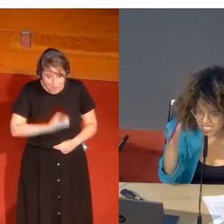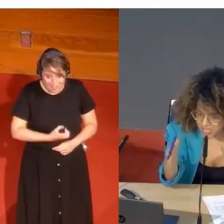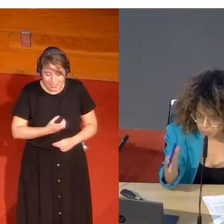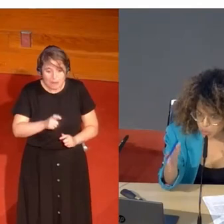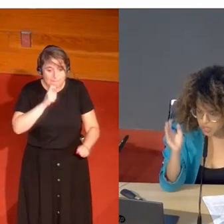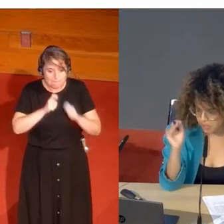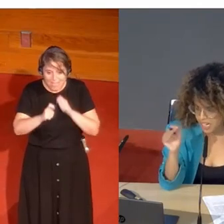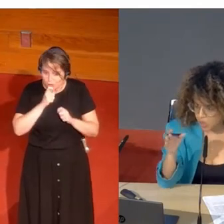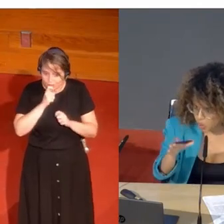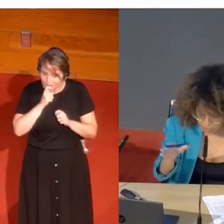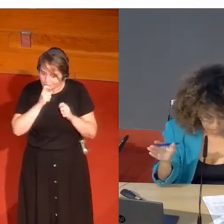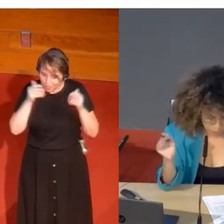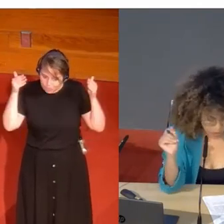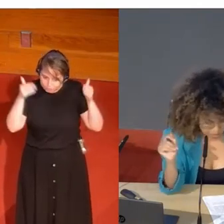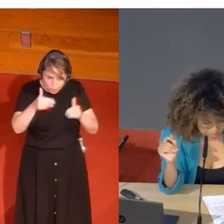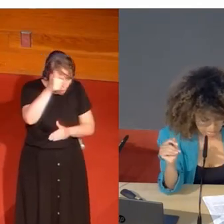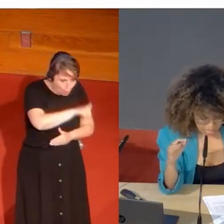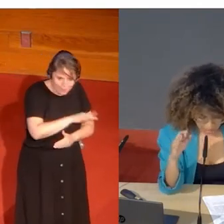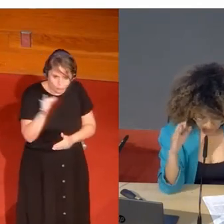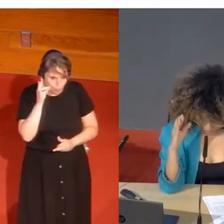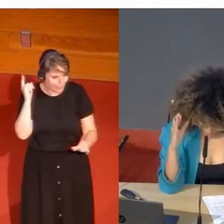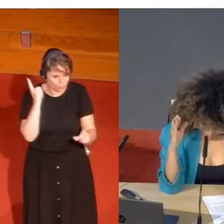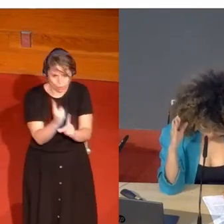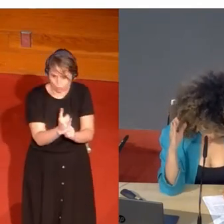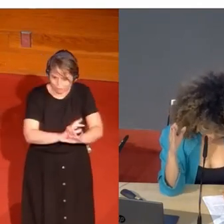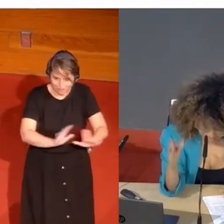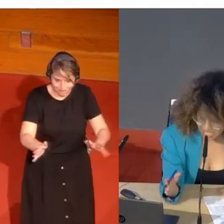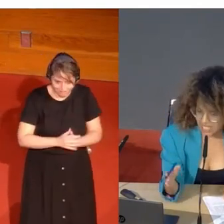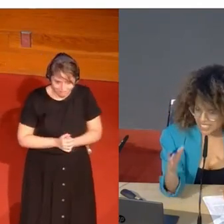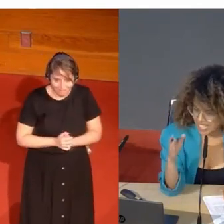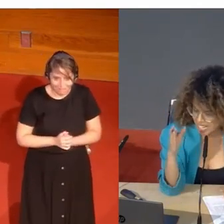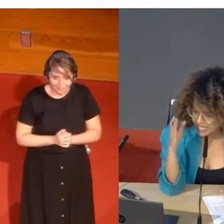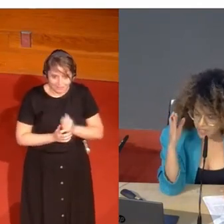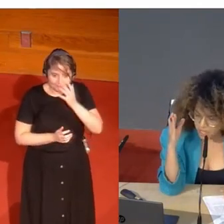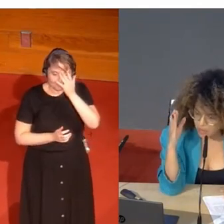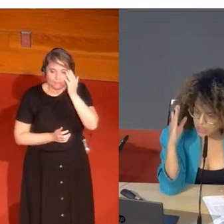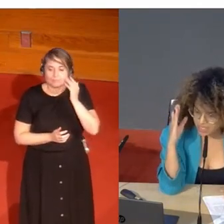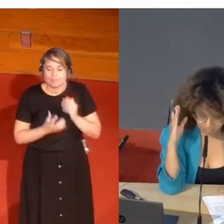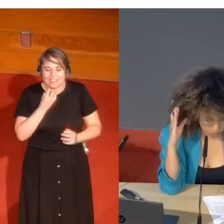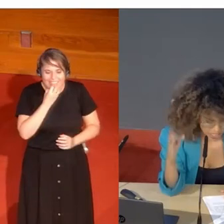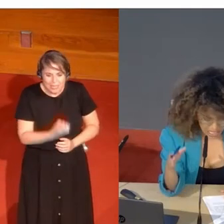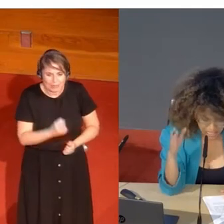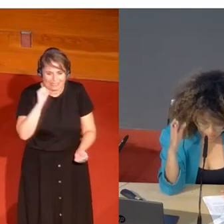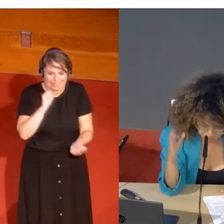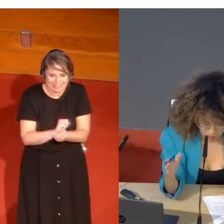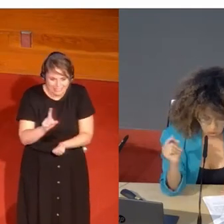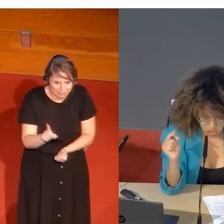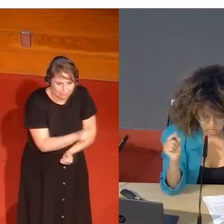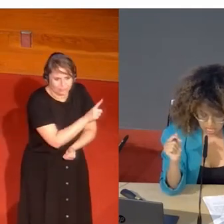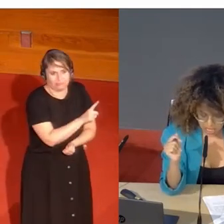los periodistas en el punto de mira hombres y mujeres eh las ha llevado a cabo detenciones y